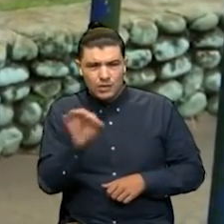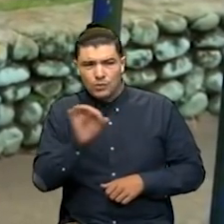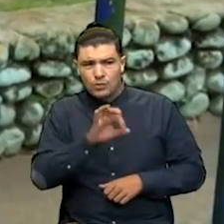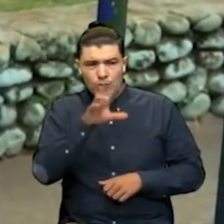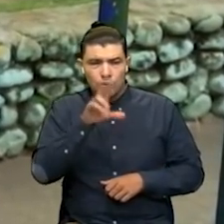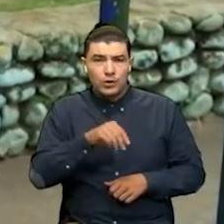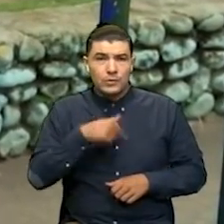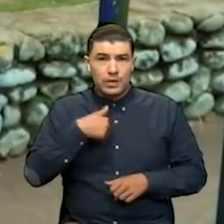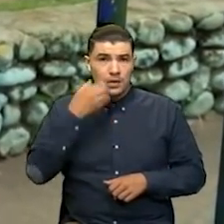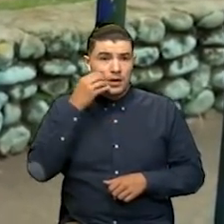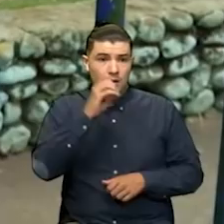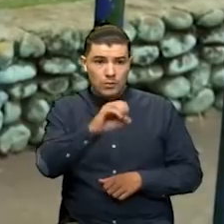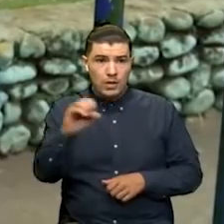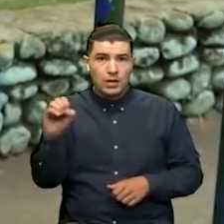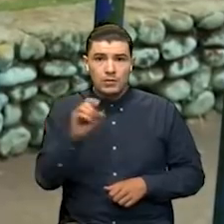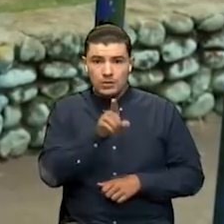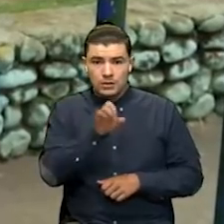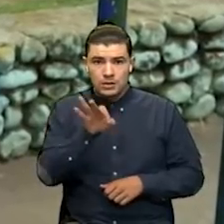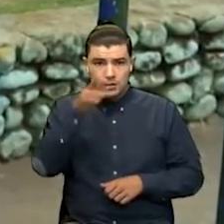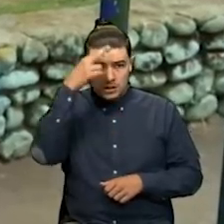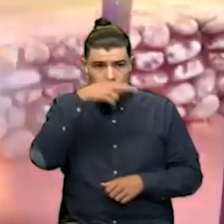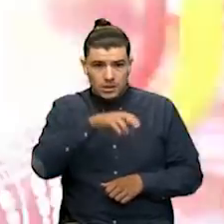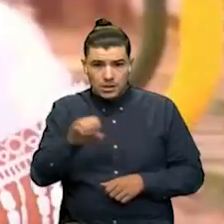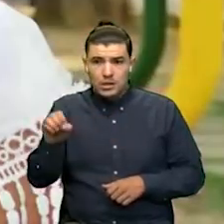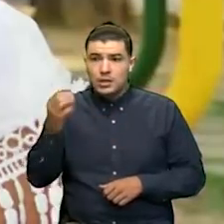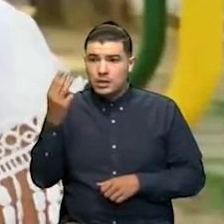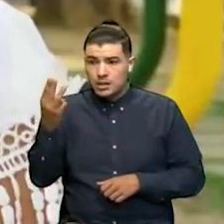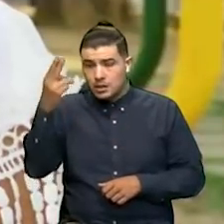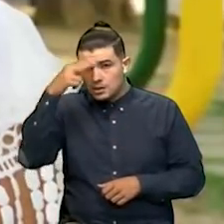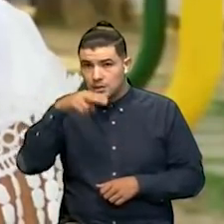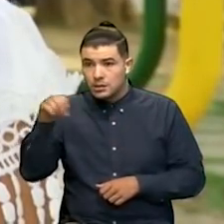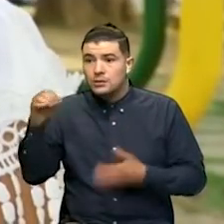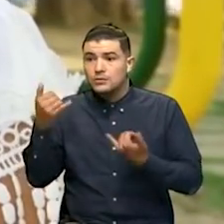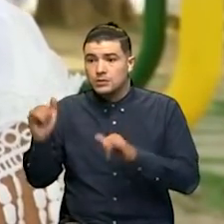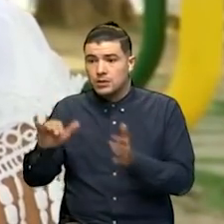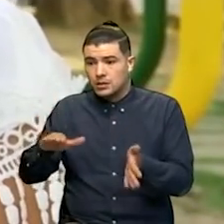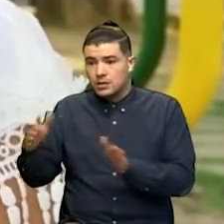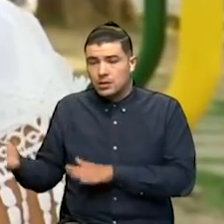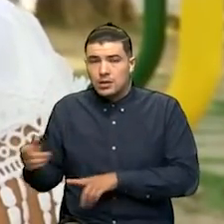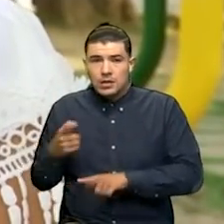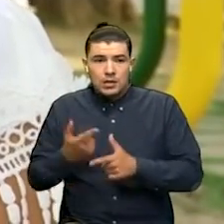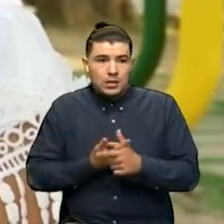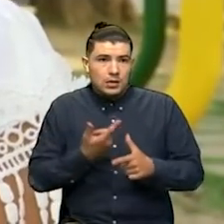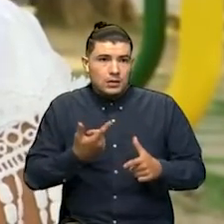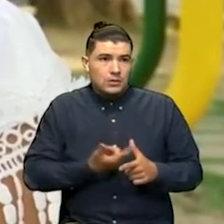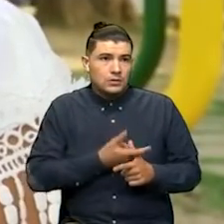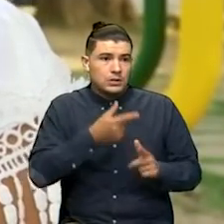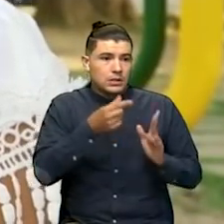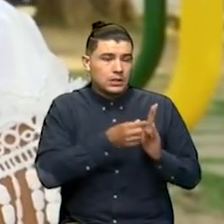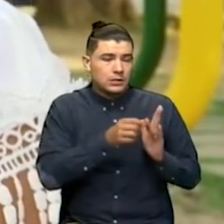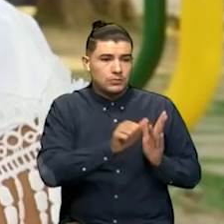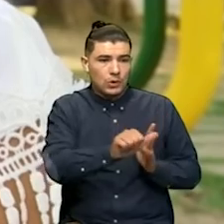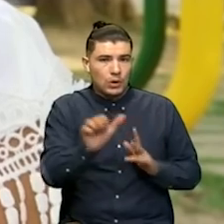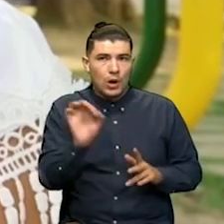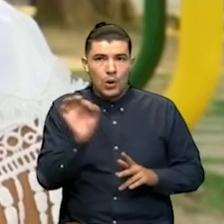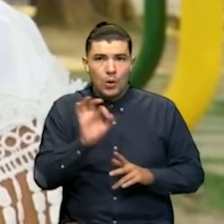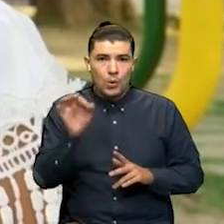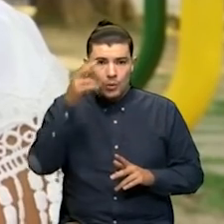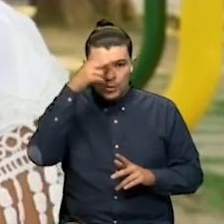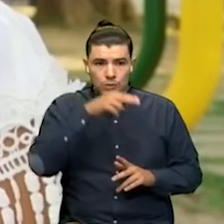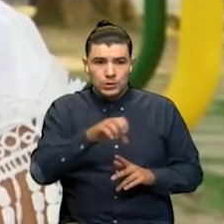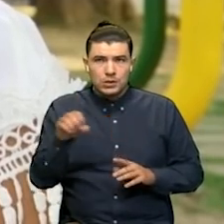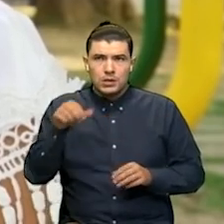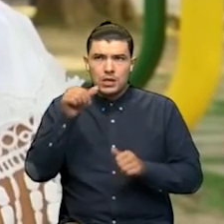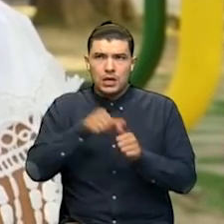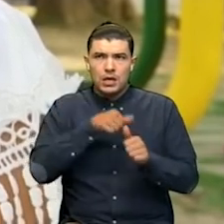tuvo 13 hijos, hay 3 fallecidos, entonces quedan las esposas y los hijos de